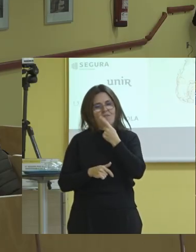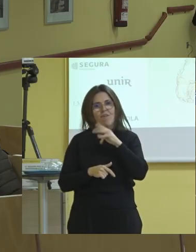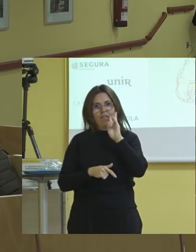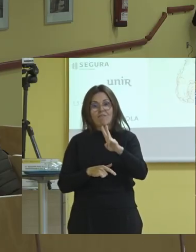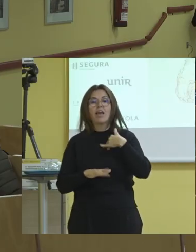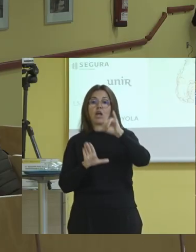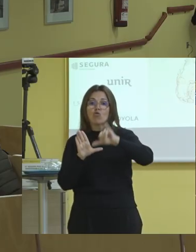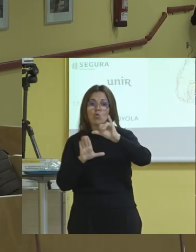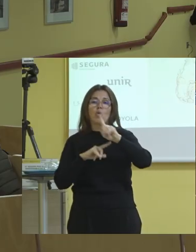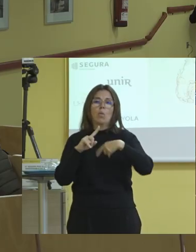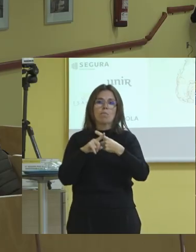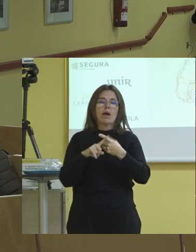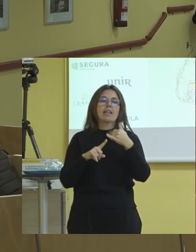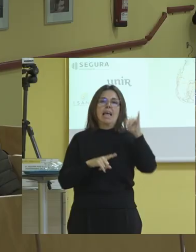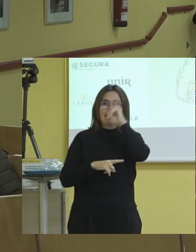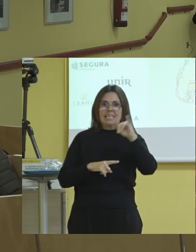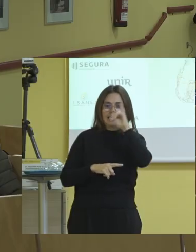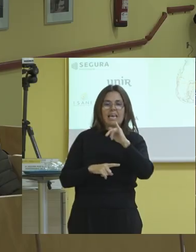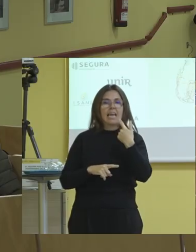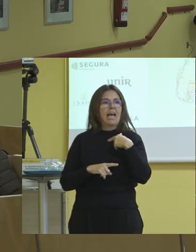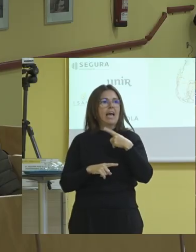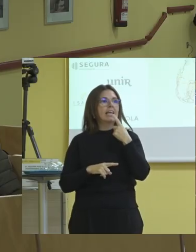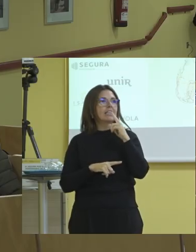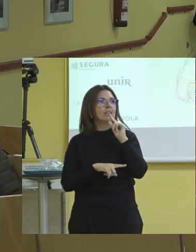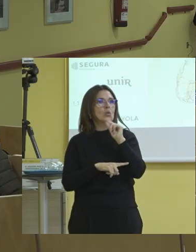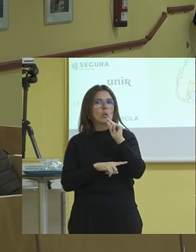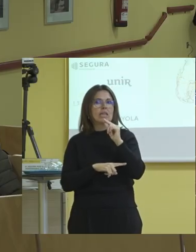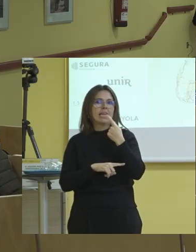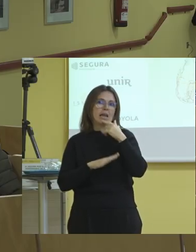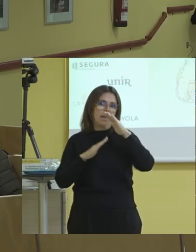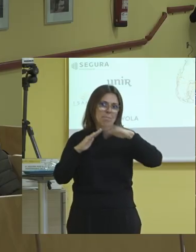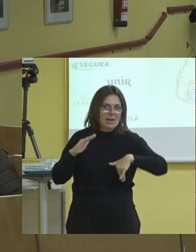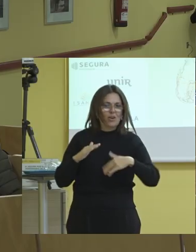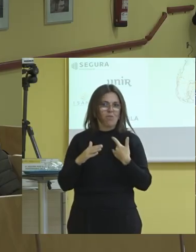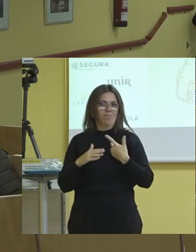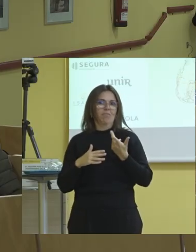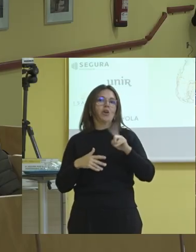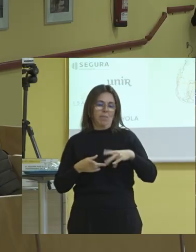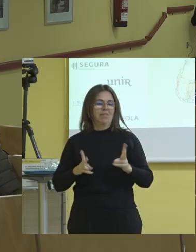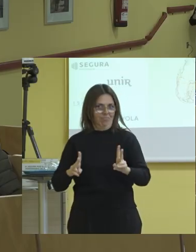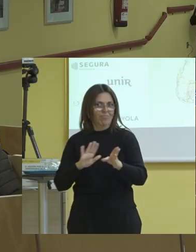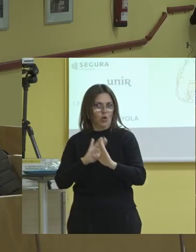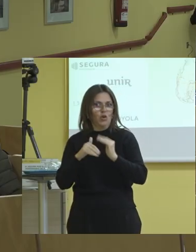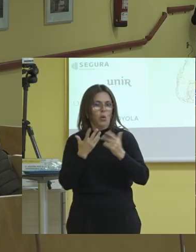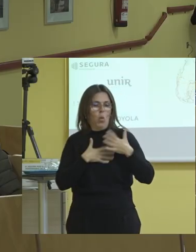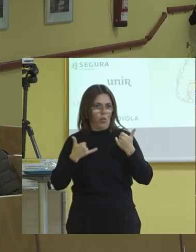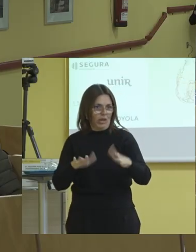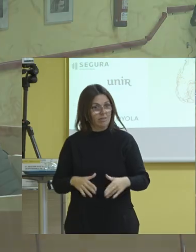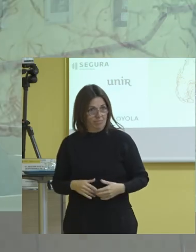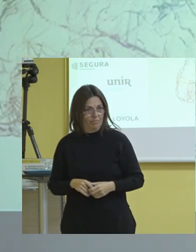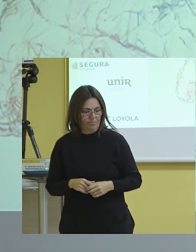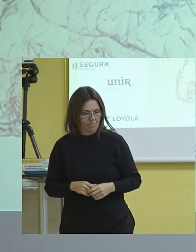en YouTube como en el Instagram. Twitter ya lo actualiza menos, por lo que veo, Sí, pero ya hay bueno, menos tiempo. sigue activo y vivo. Bueno, cuando quieras,